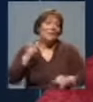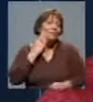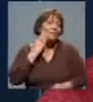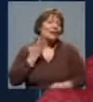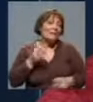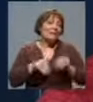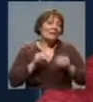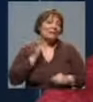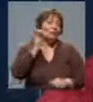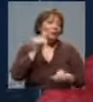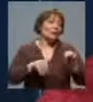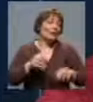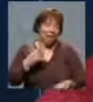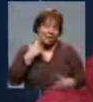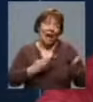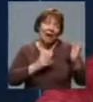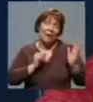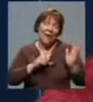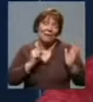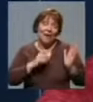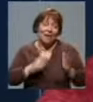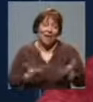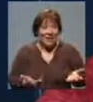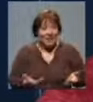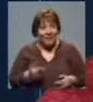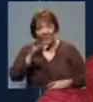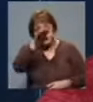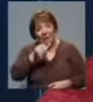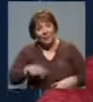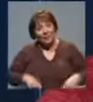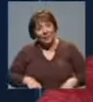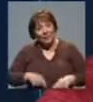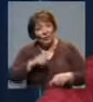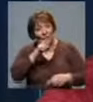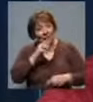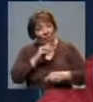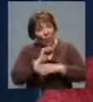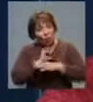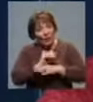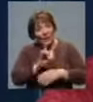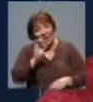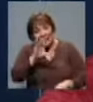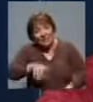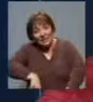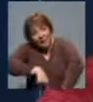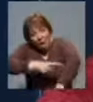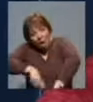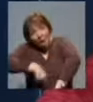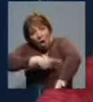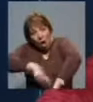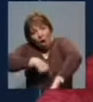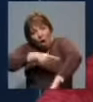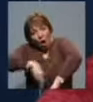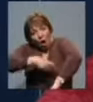porque en la interpelación que se le hizo al ministro de erlich fueron 15 horas de interpelación